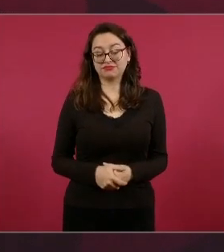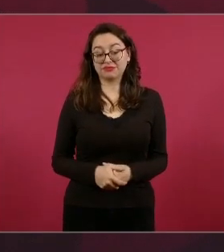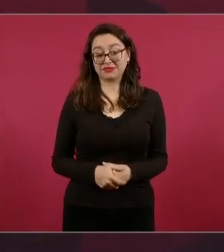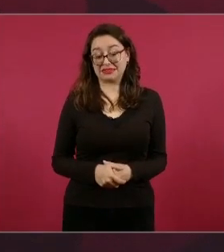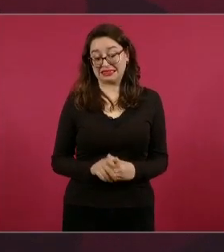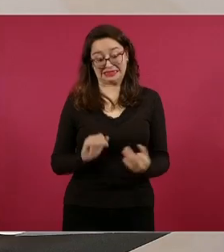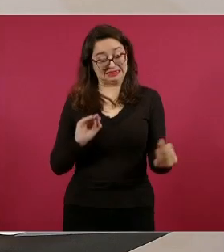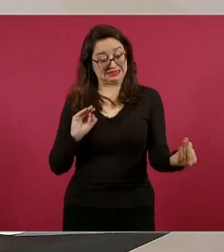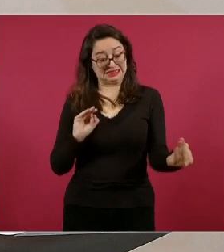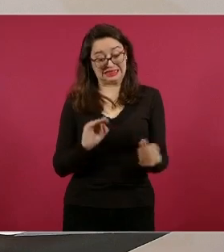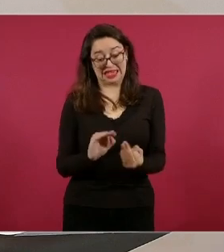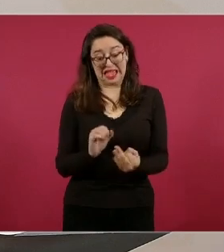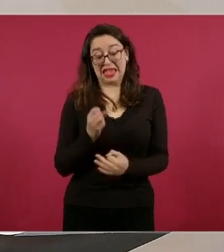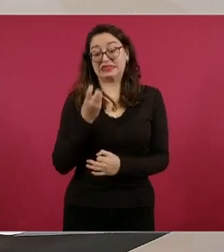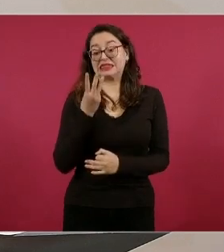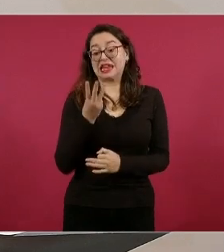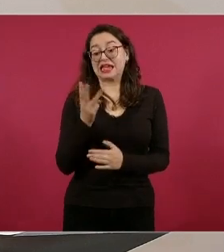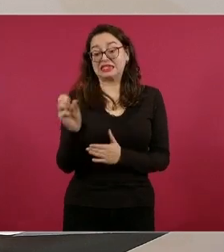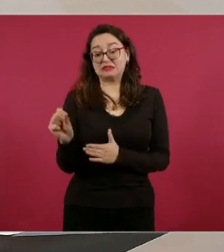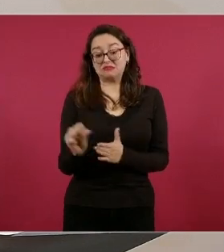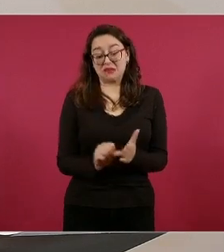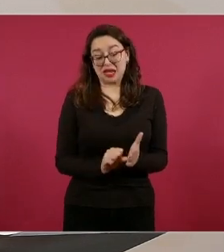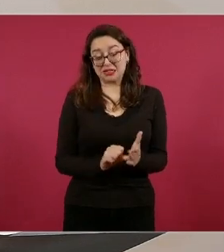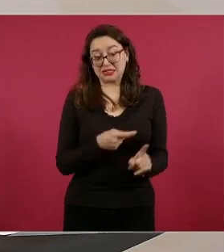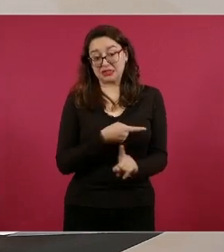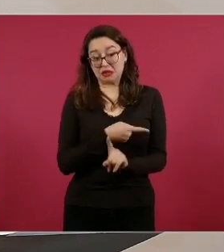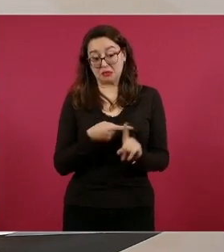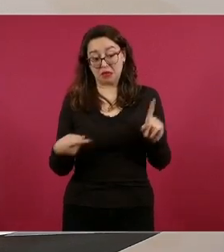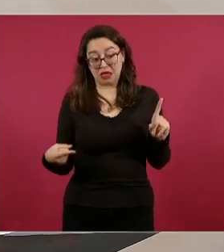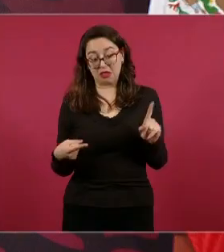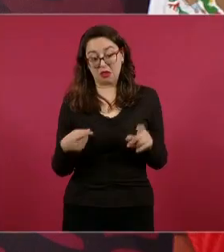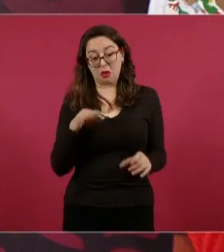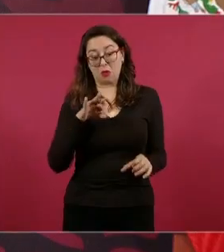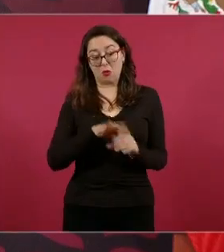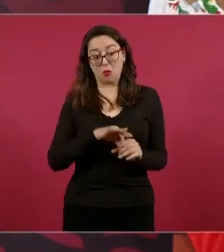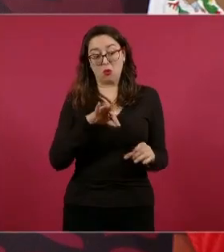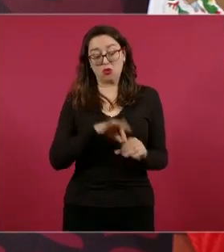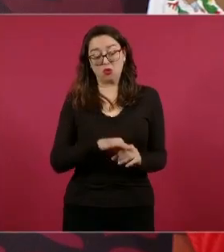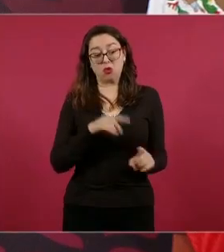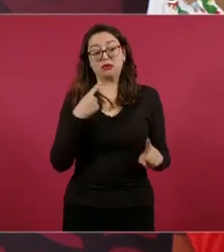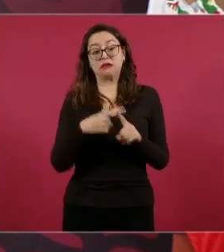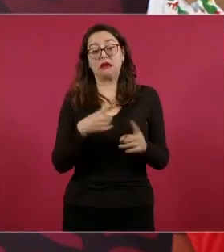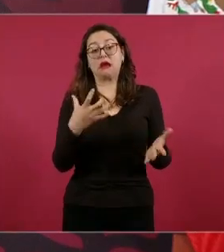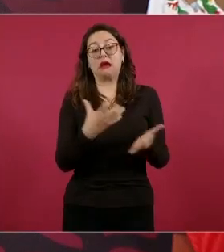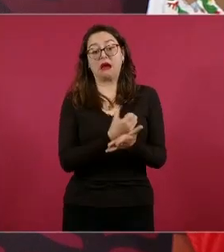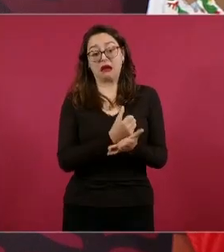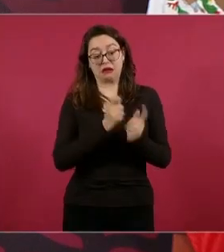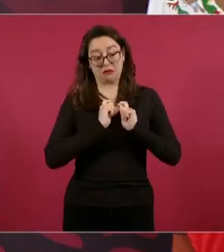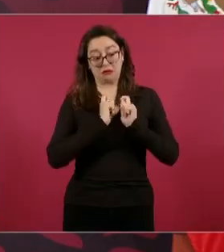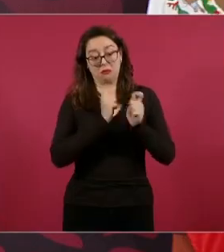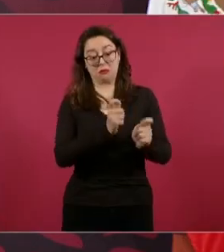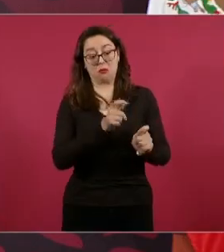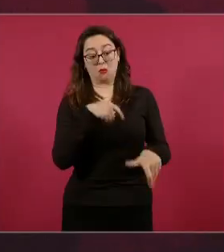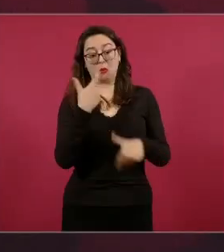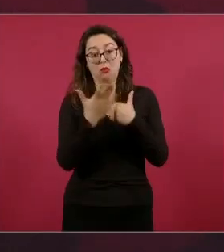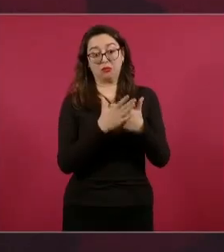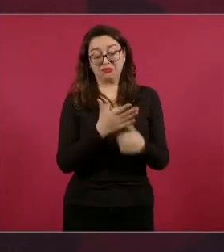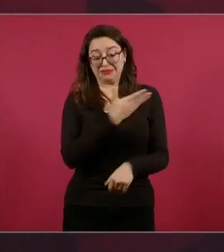3 meses y medio para saber a quién voy a entregar la banda